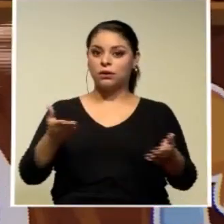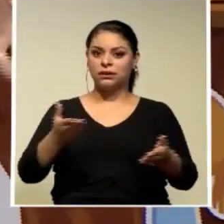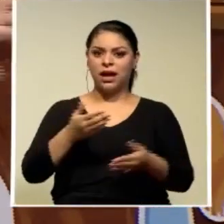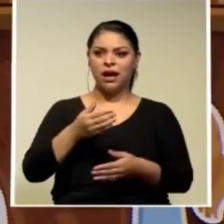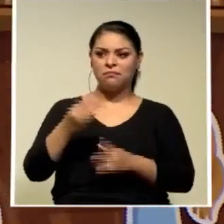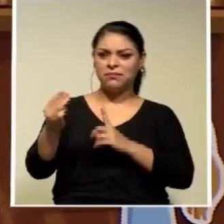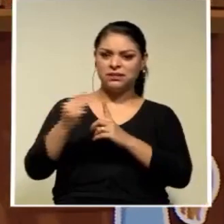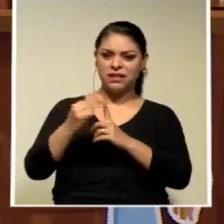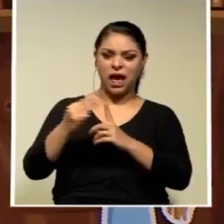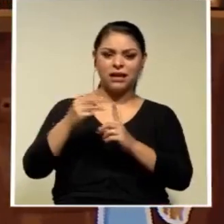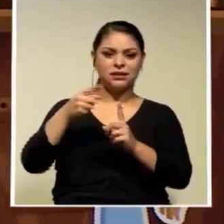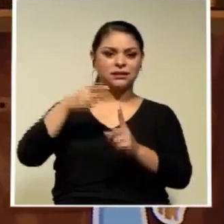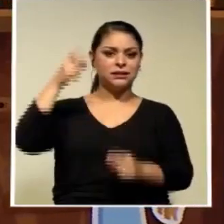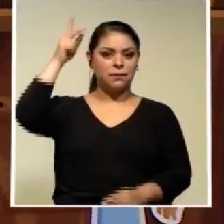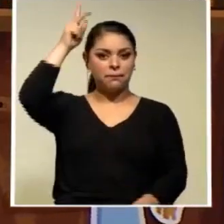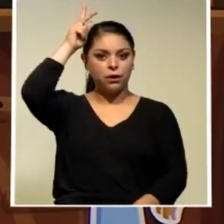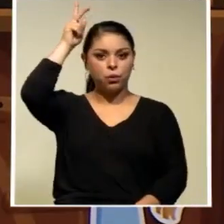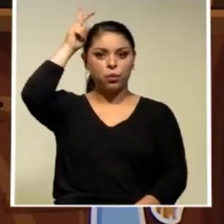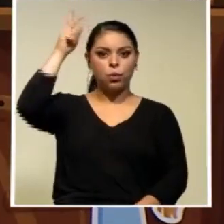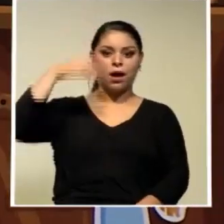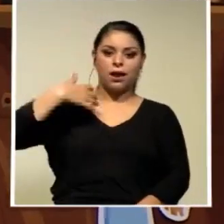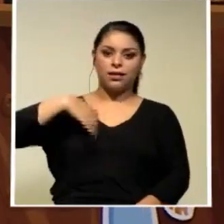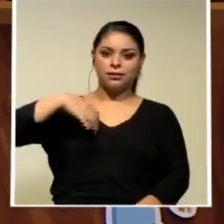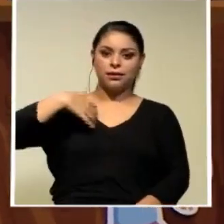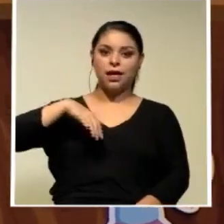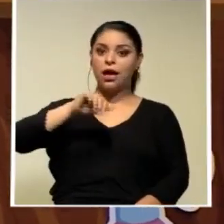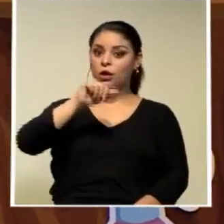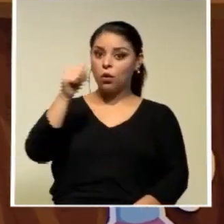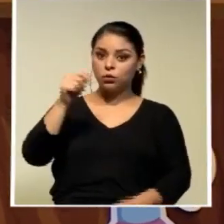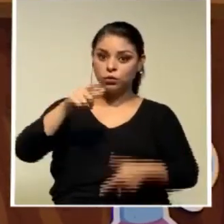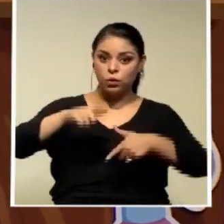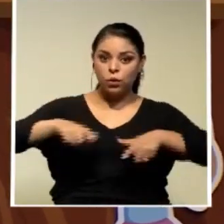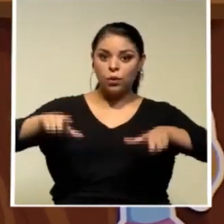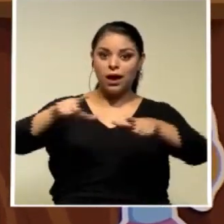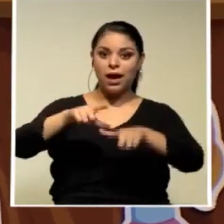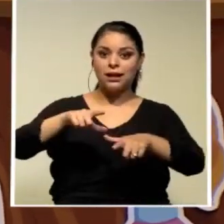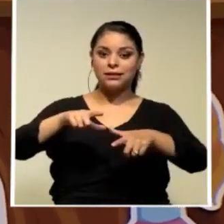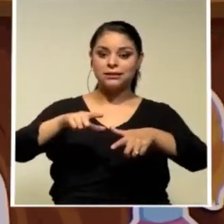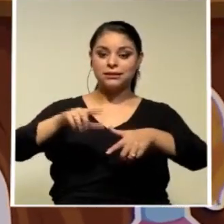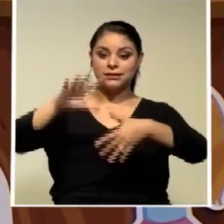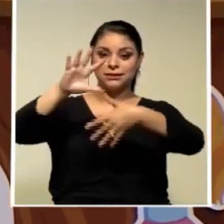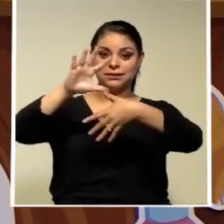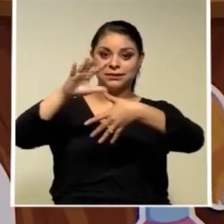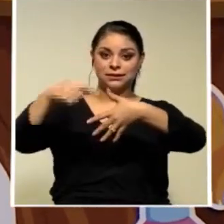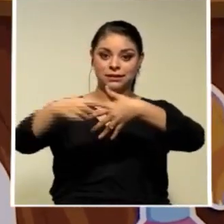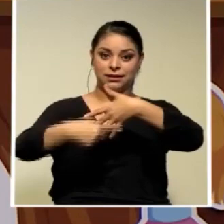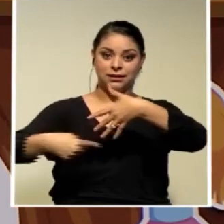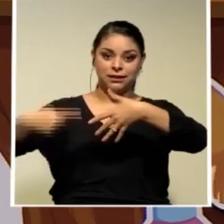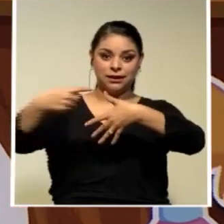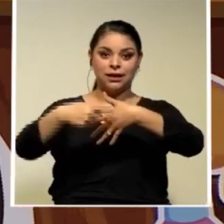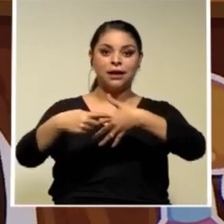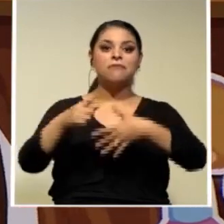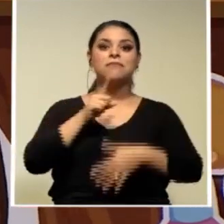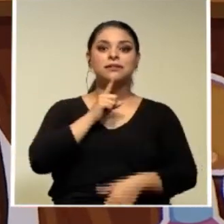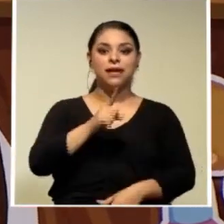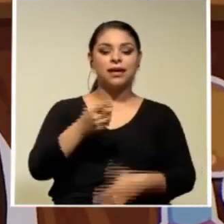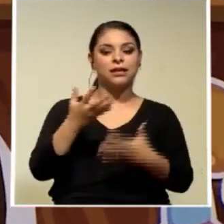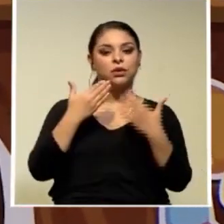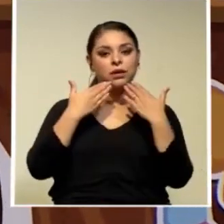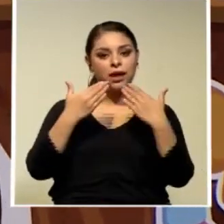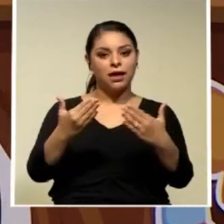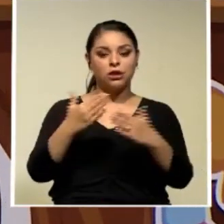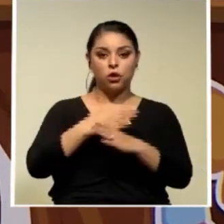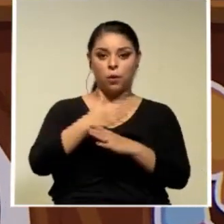Perú, Argentina y otros lugares de Sudamérica y queremos agradecerles y compartir con ustedes también. Somos